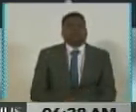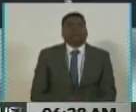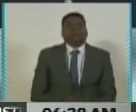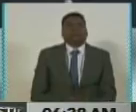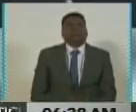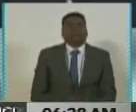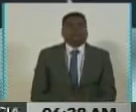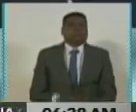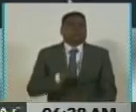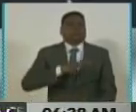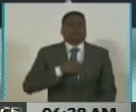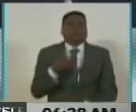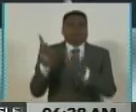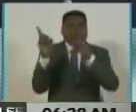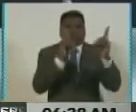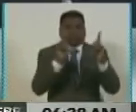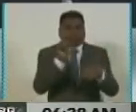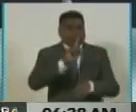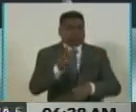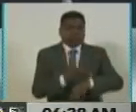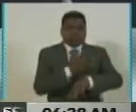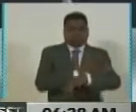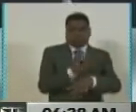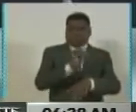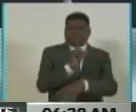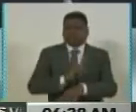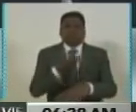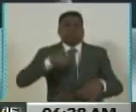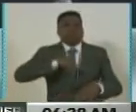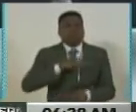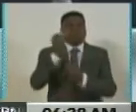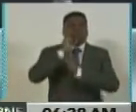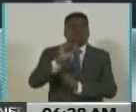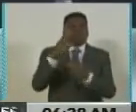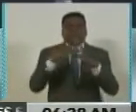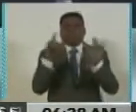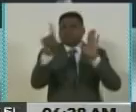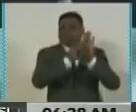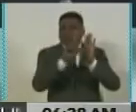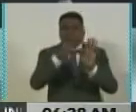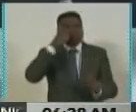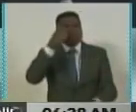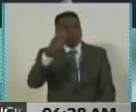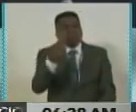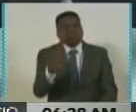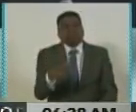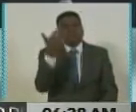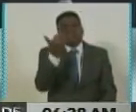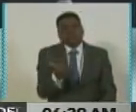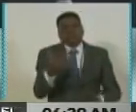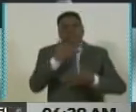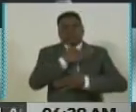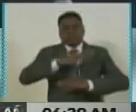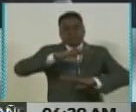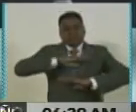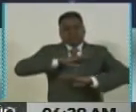podemos dialogar todo lo que quieras, pero no vamos a retroceder ni un centímetro. Nosotros vamos a defender los derechos del pueblo. Ahora, ¿estamos satisfechos con eso?